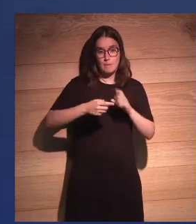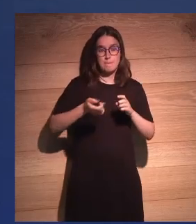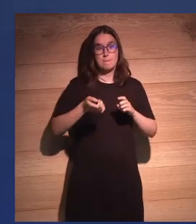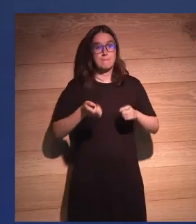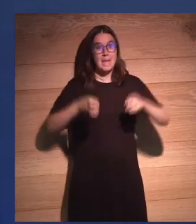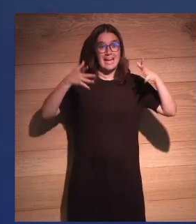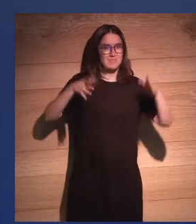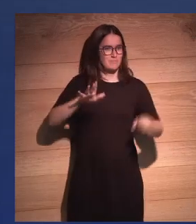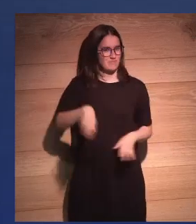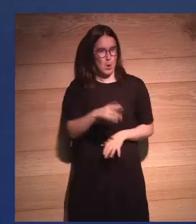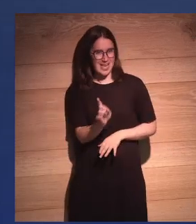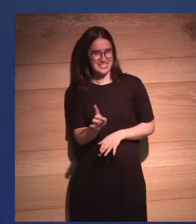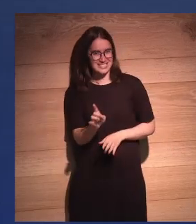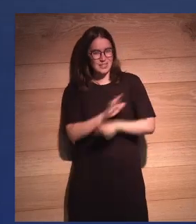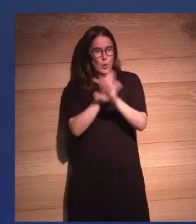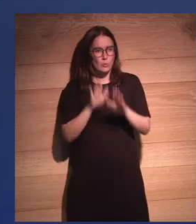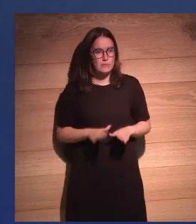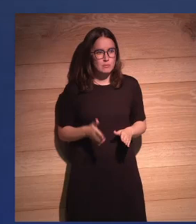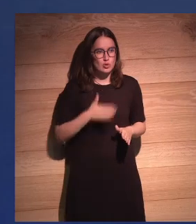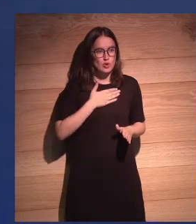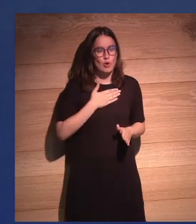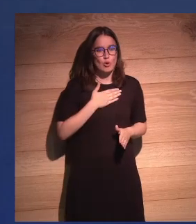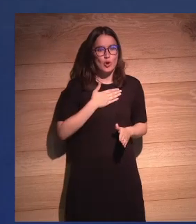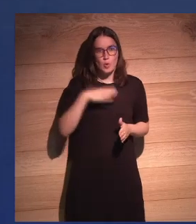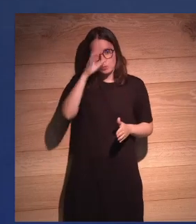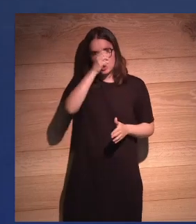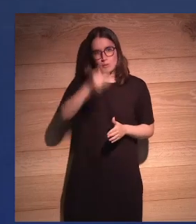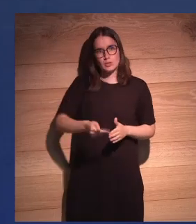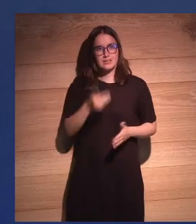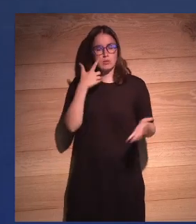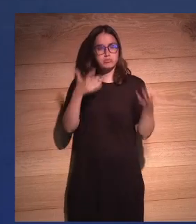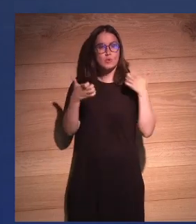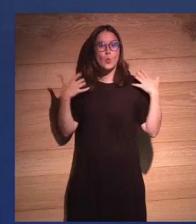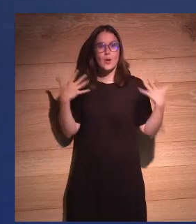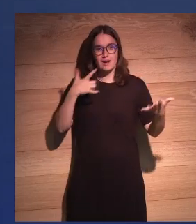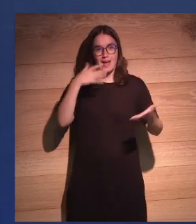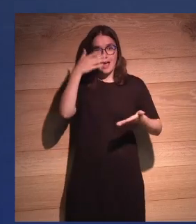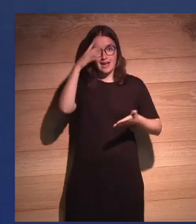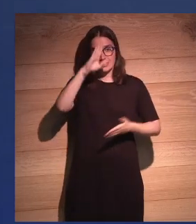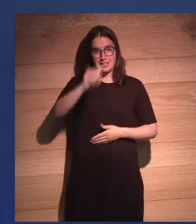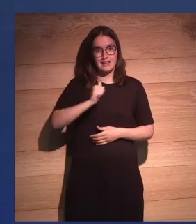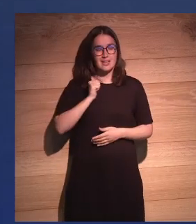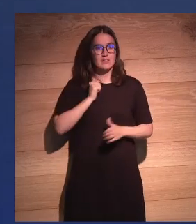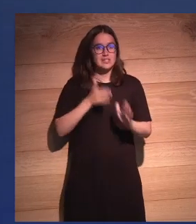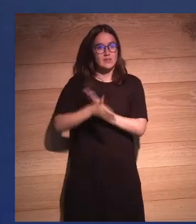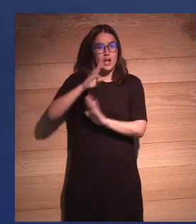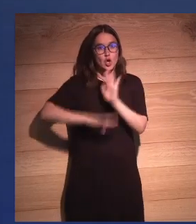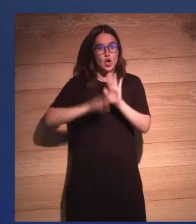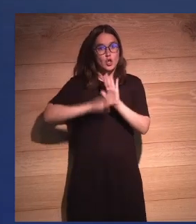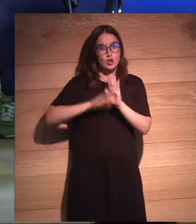pero en última instancia lo que me parece que es importante subrayar es que la inteligencia artificial es código que